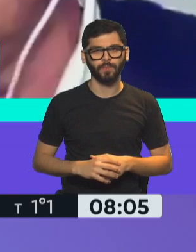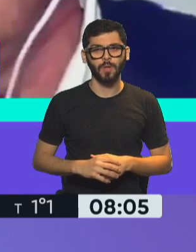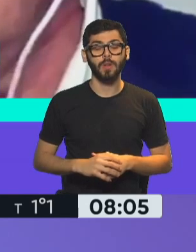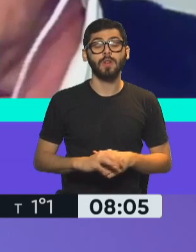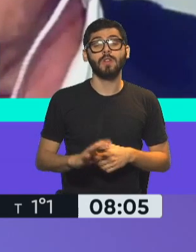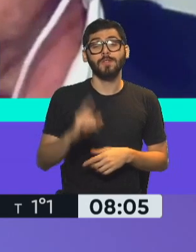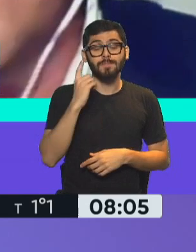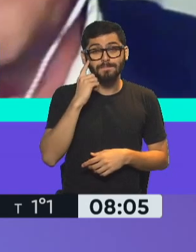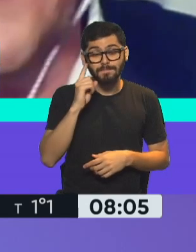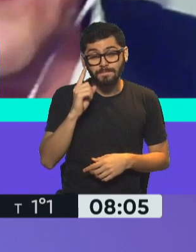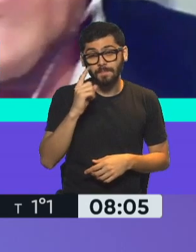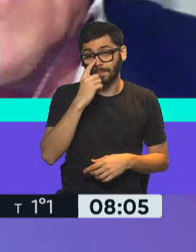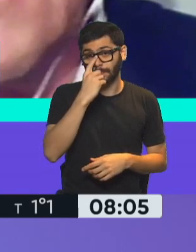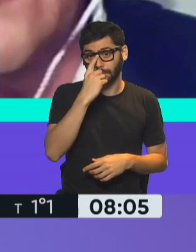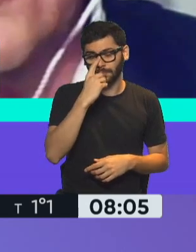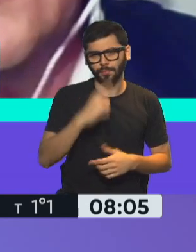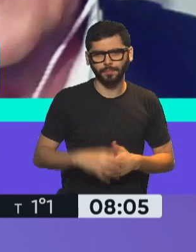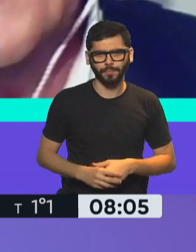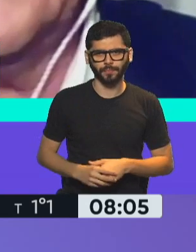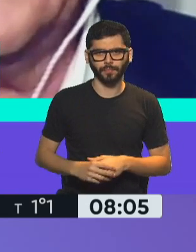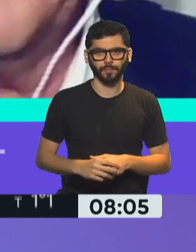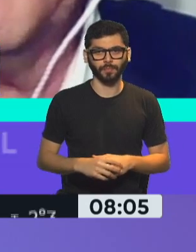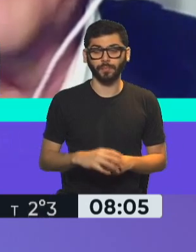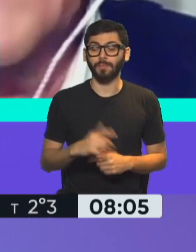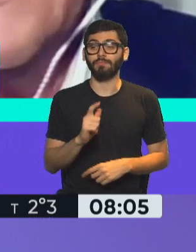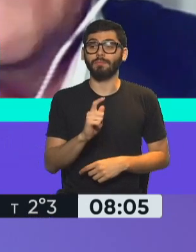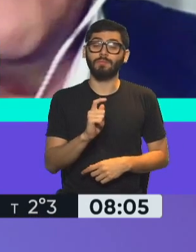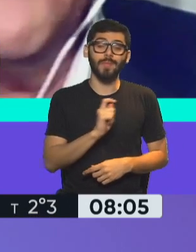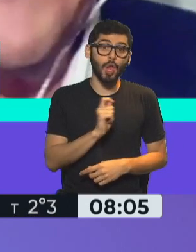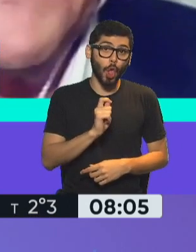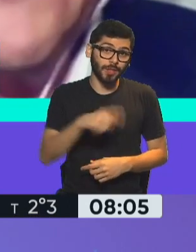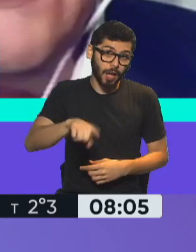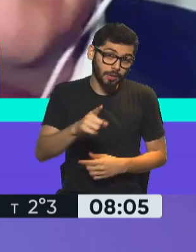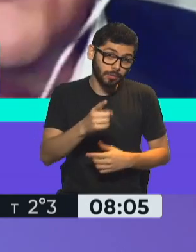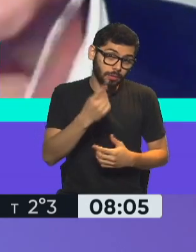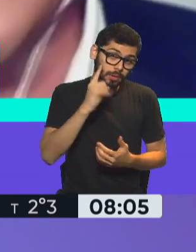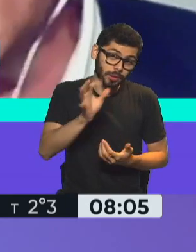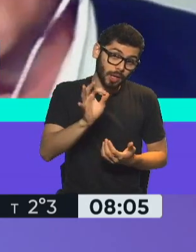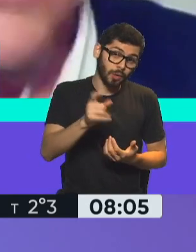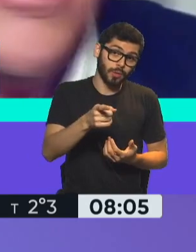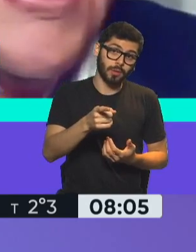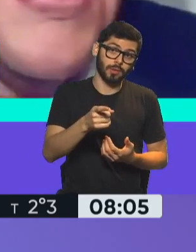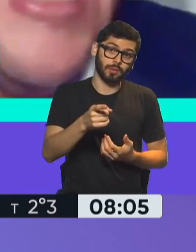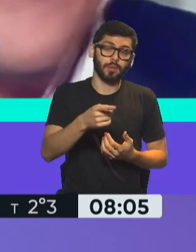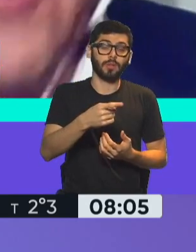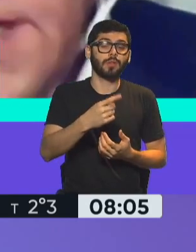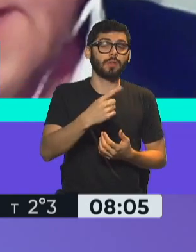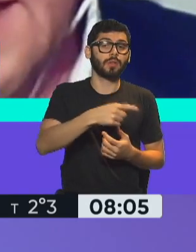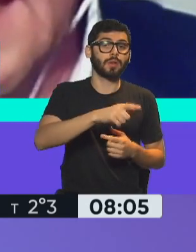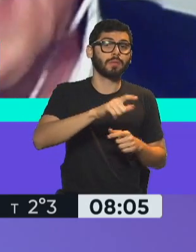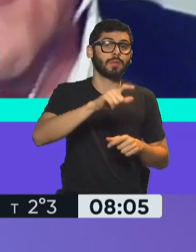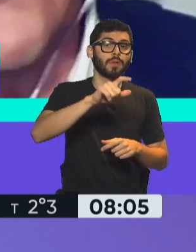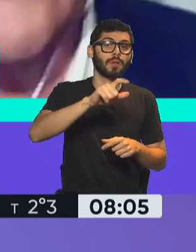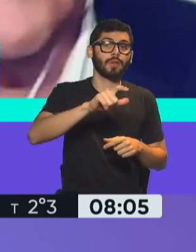Consideremos algo que le toca muy de cerca al mundo periodístico. Hubo represión no tan solo a